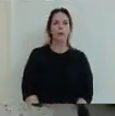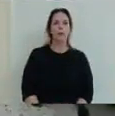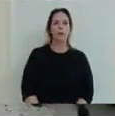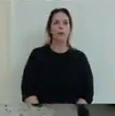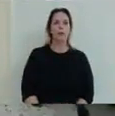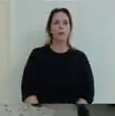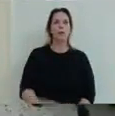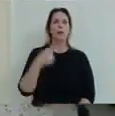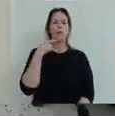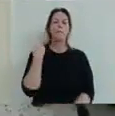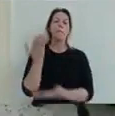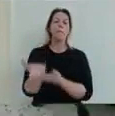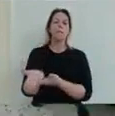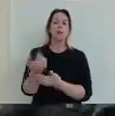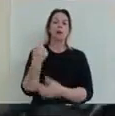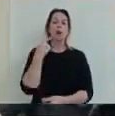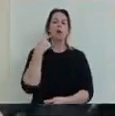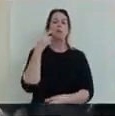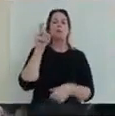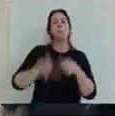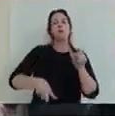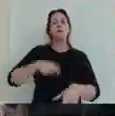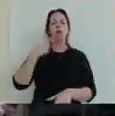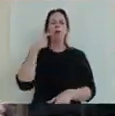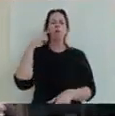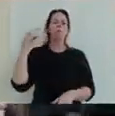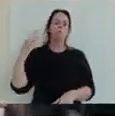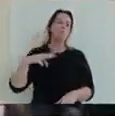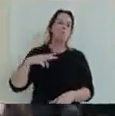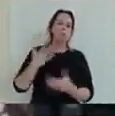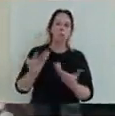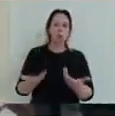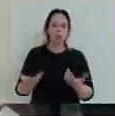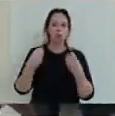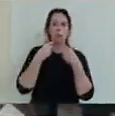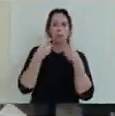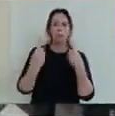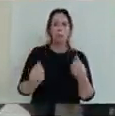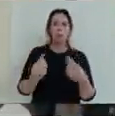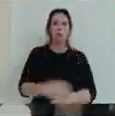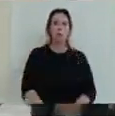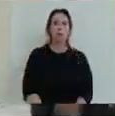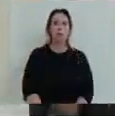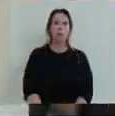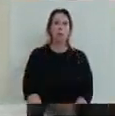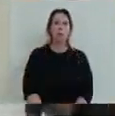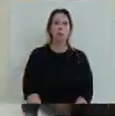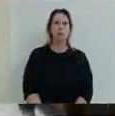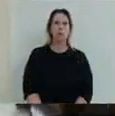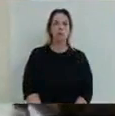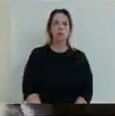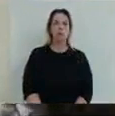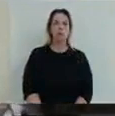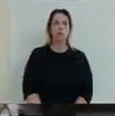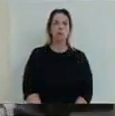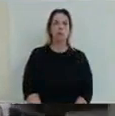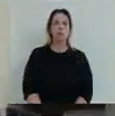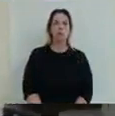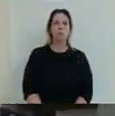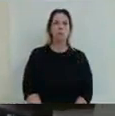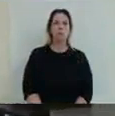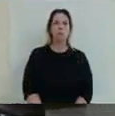Peticiones o asuntos particulares. Nota autoridad de la Cooperativa de Viviendas de Apoyo Limitada Codillal, solicitando se exceptúe el pago de las